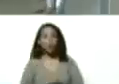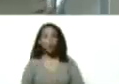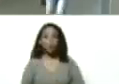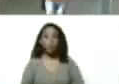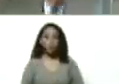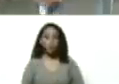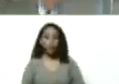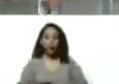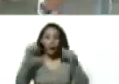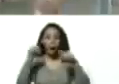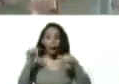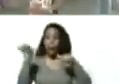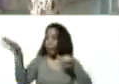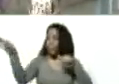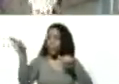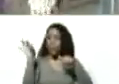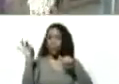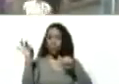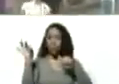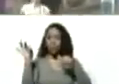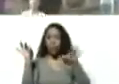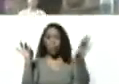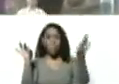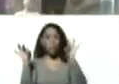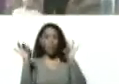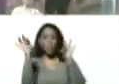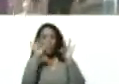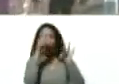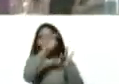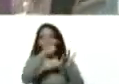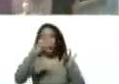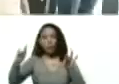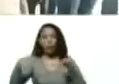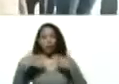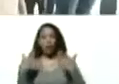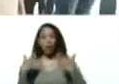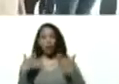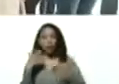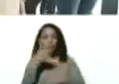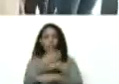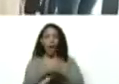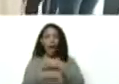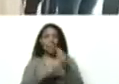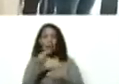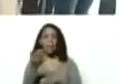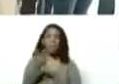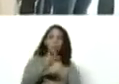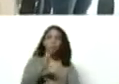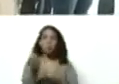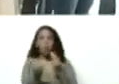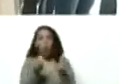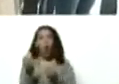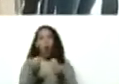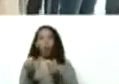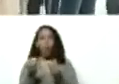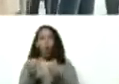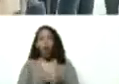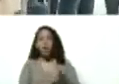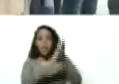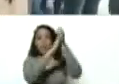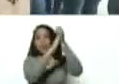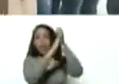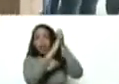aquí se eligieron los propulsores que van a ser algo así como la entidad dirigente